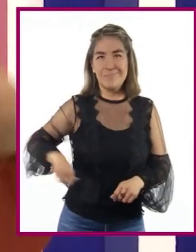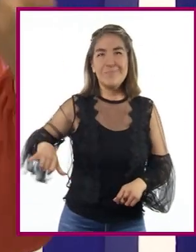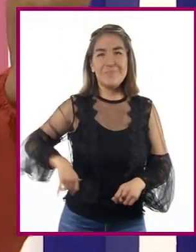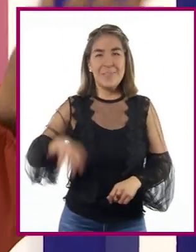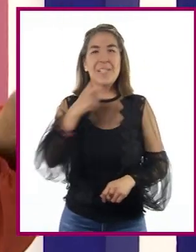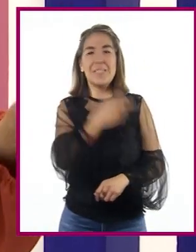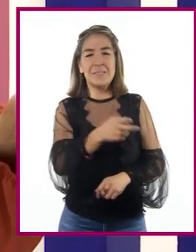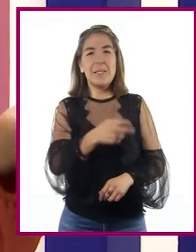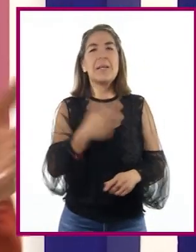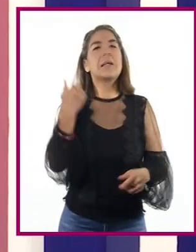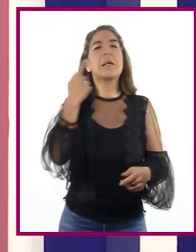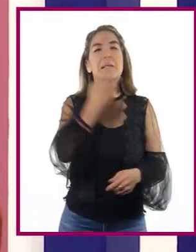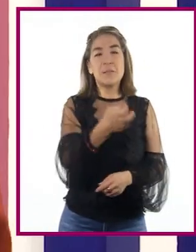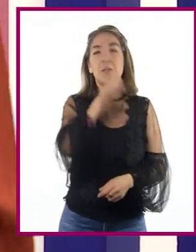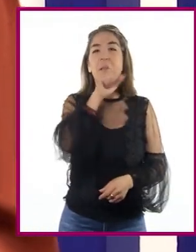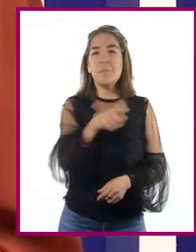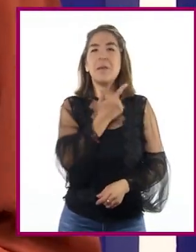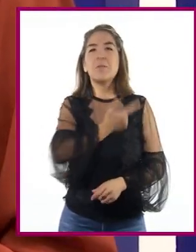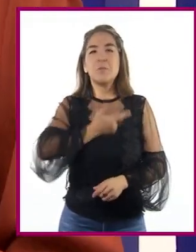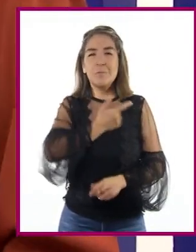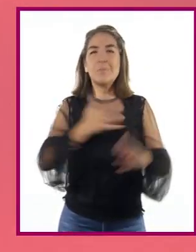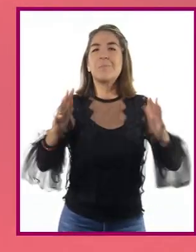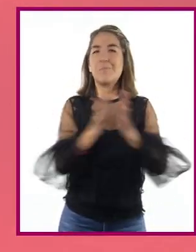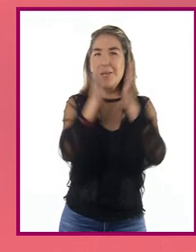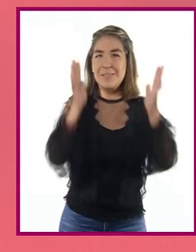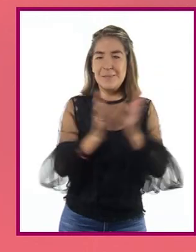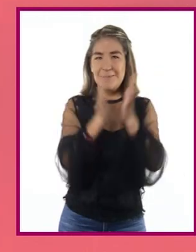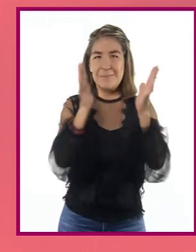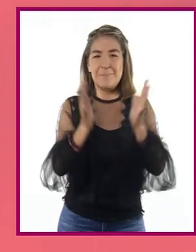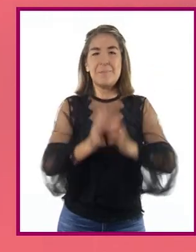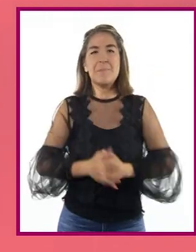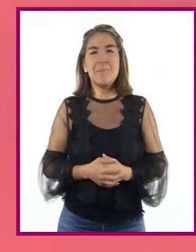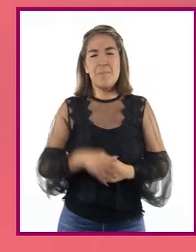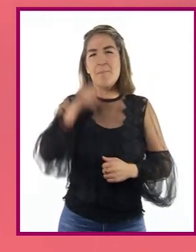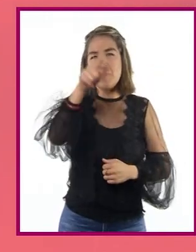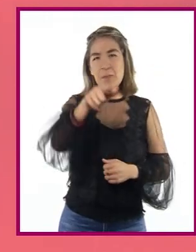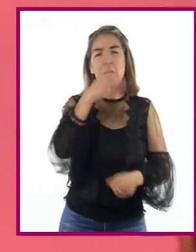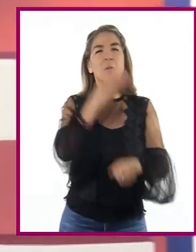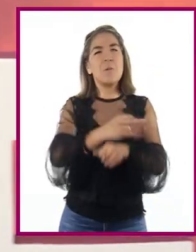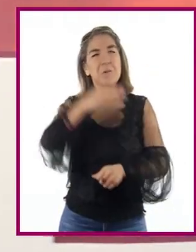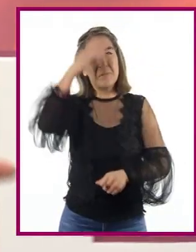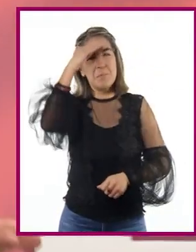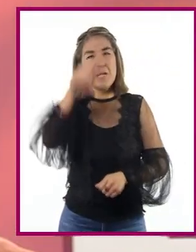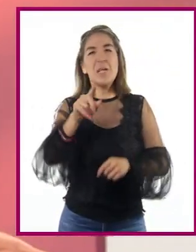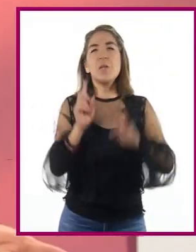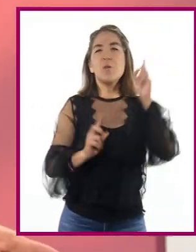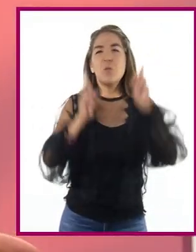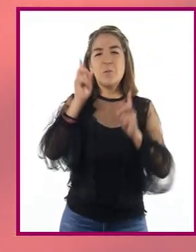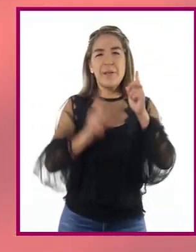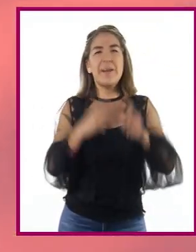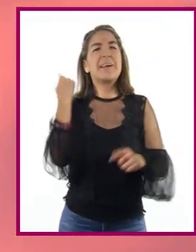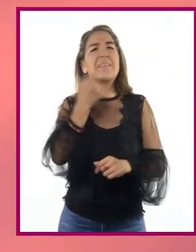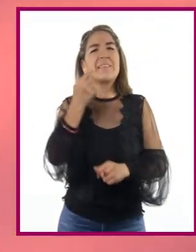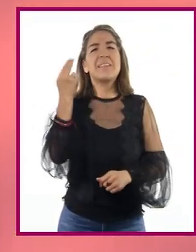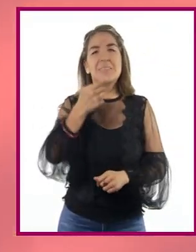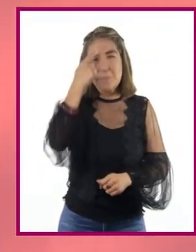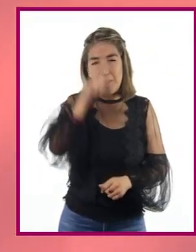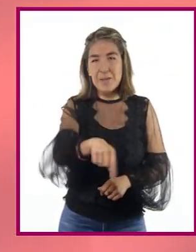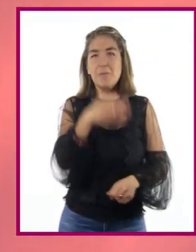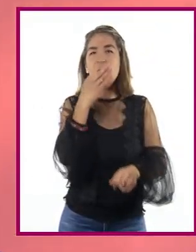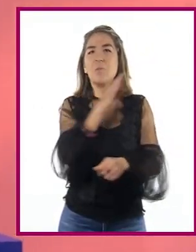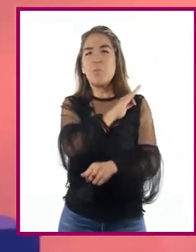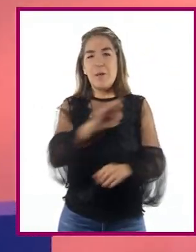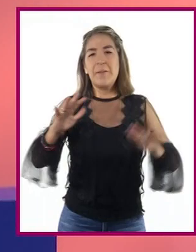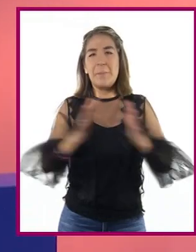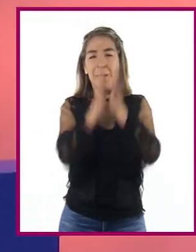interesante y en el que les hubiera gustado participar. ¿Les ha surgido la duda de qué se necesita para